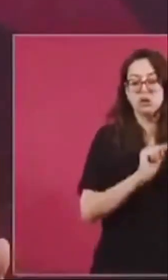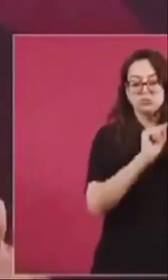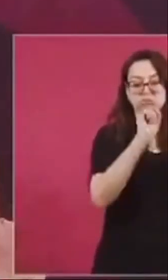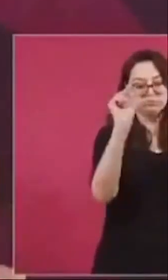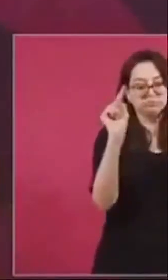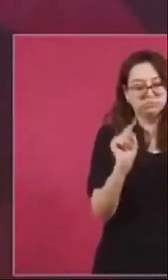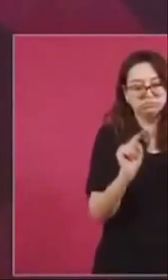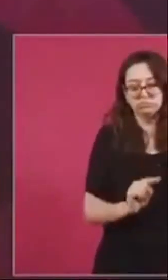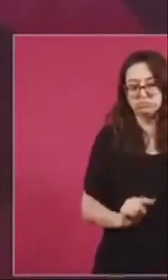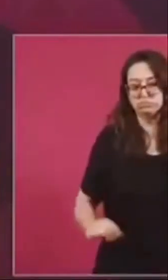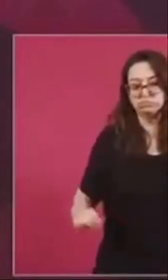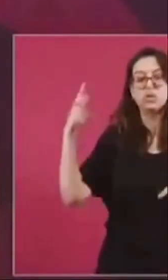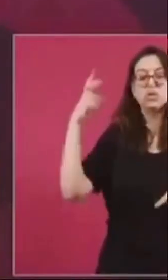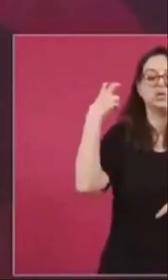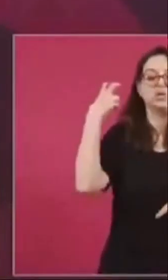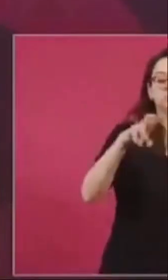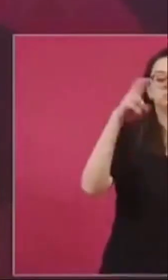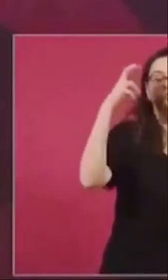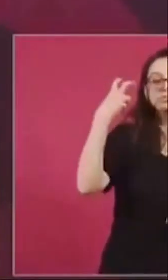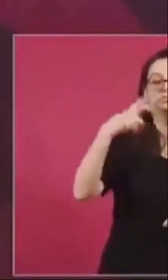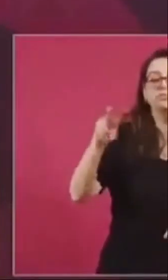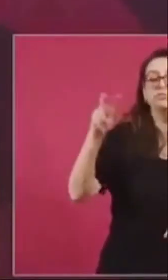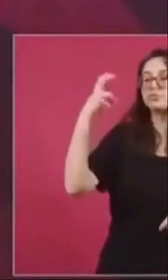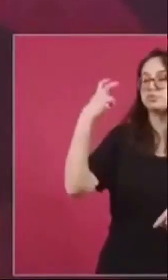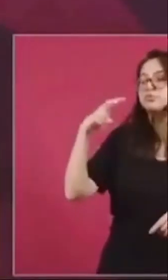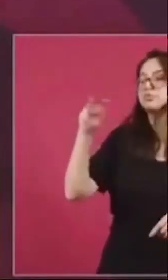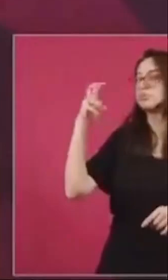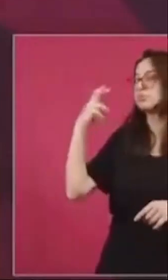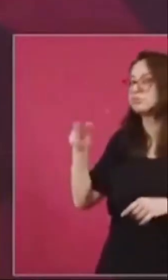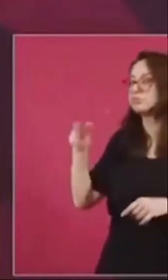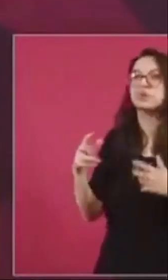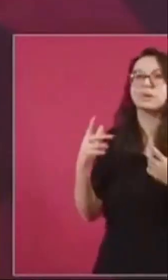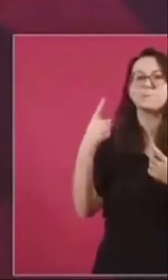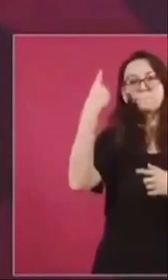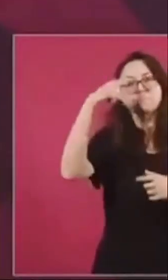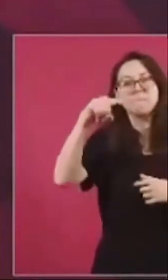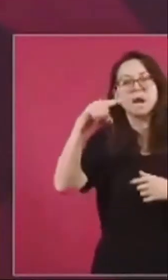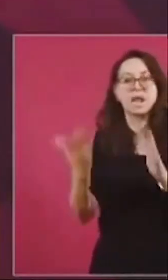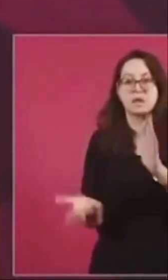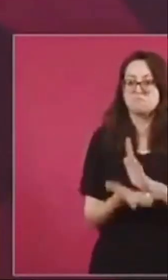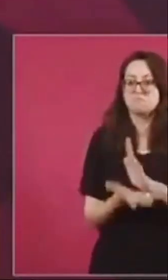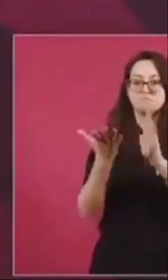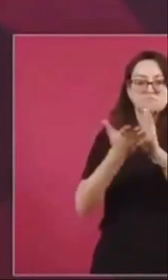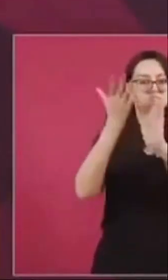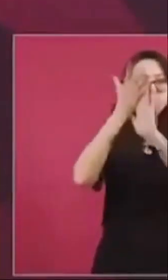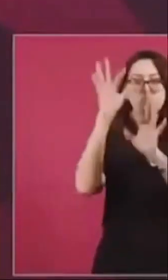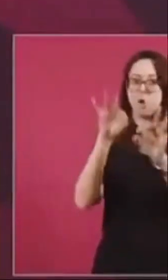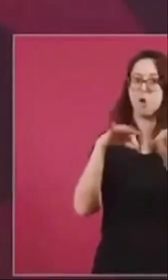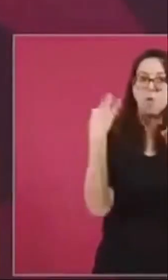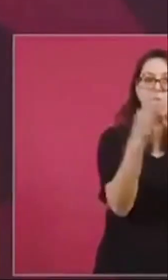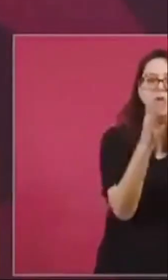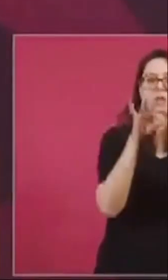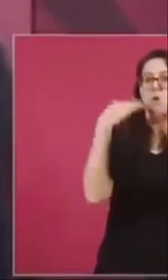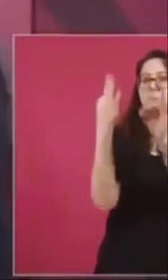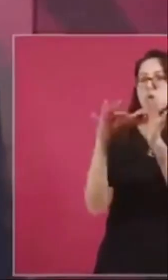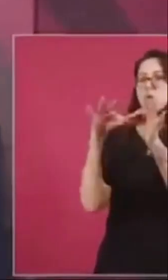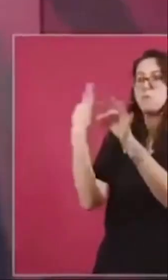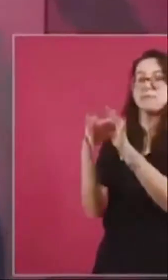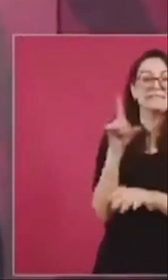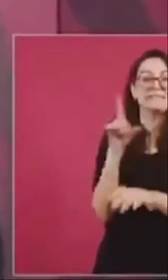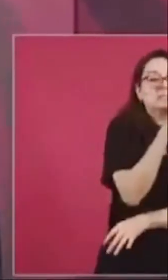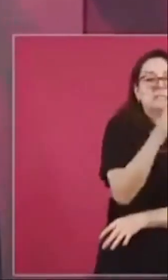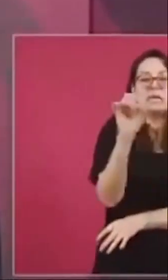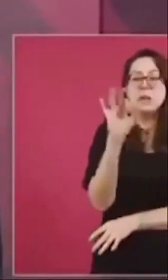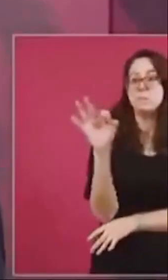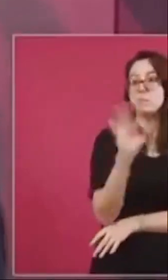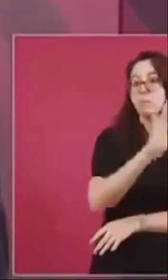de las candidatas que están en contienda, puede hablar de las coaliciones, de los partidos, no pueden hablar de las estrategias de campaña de todo